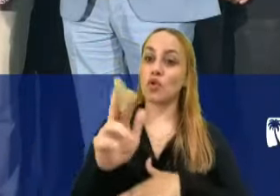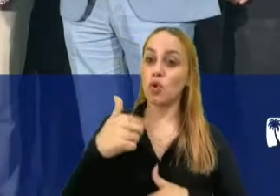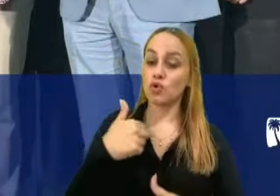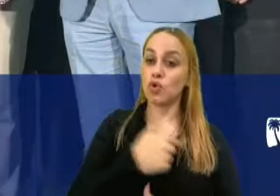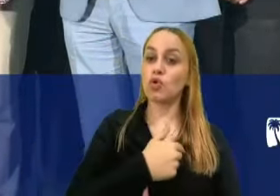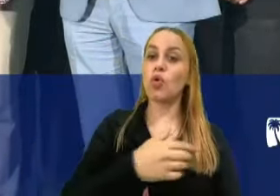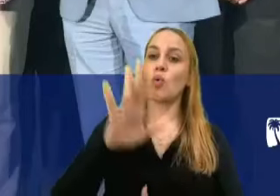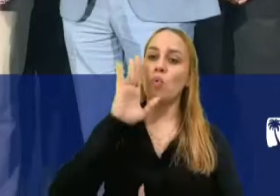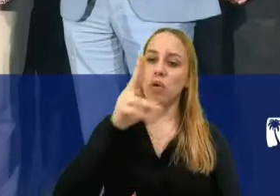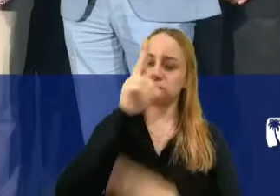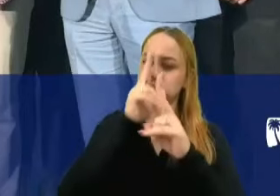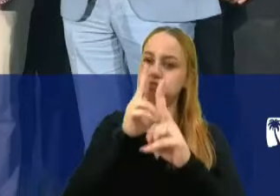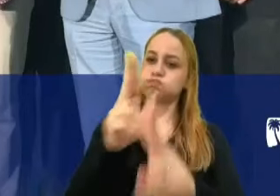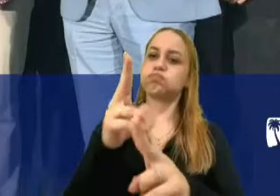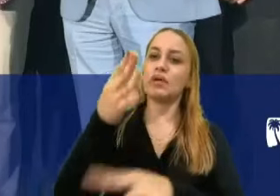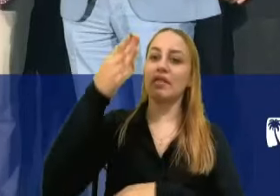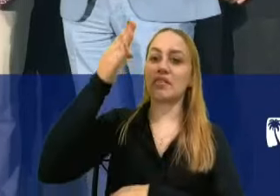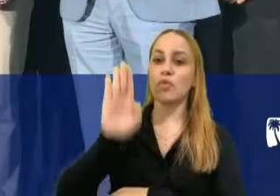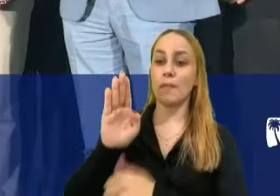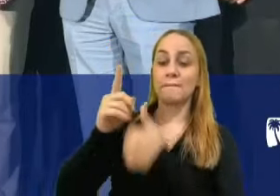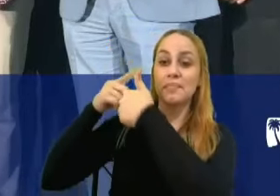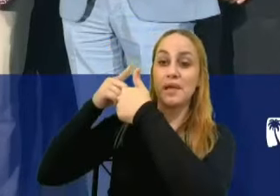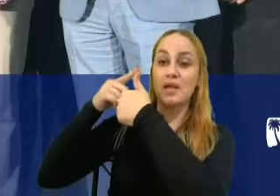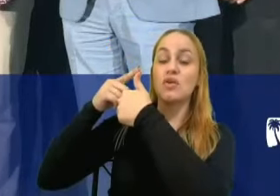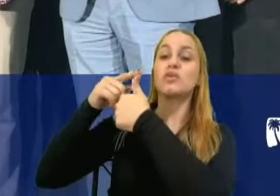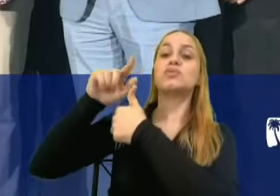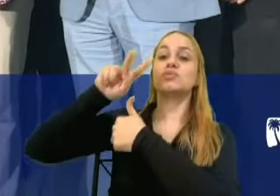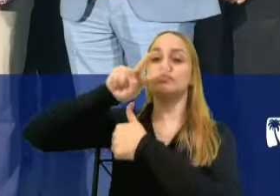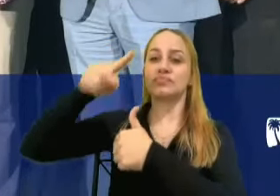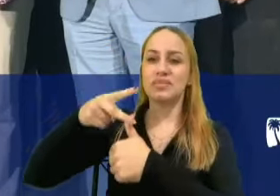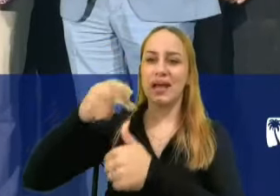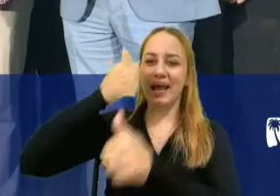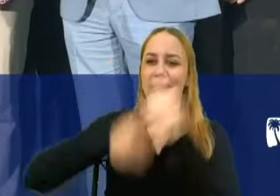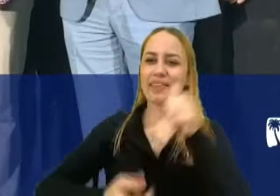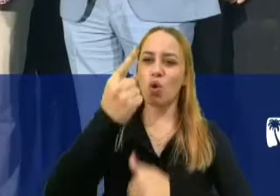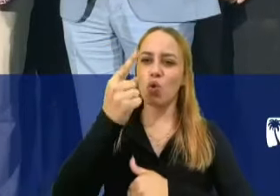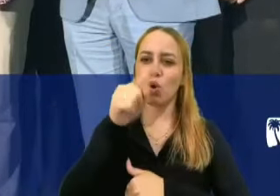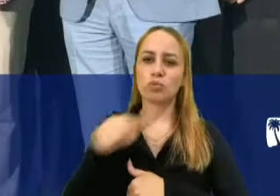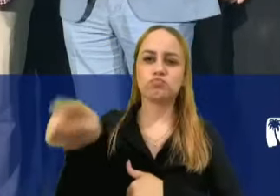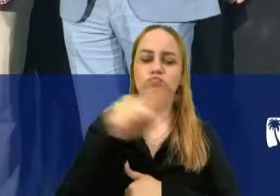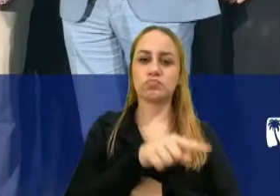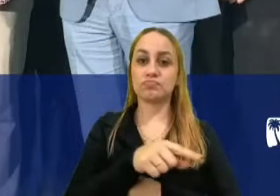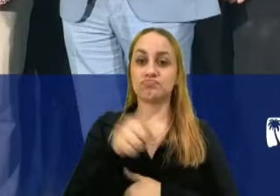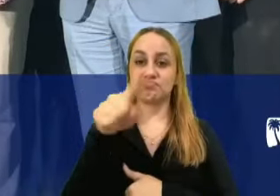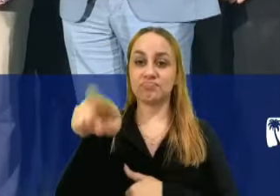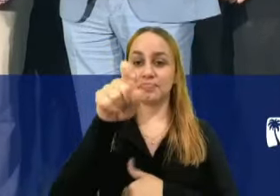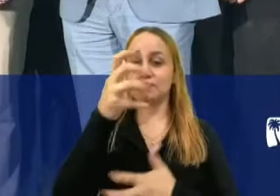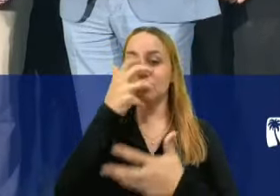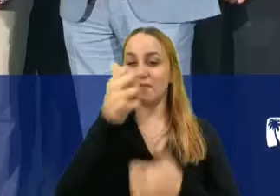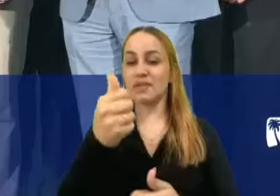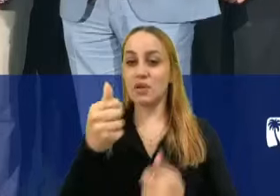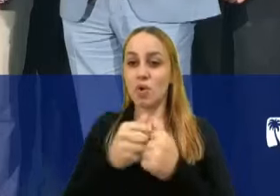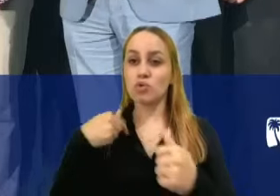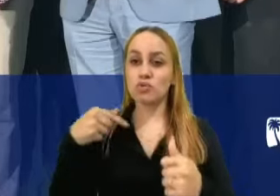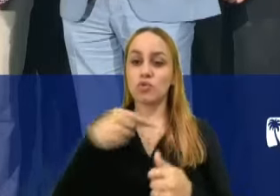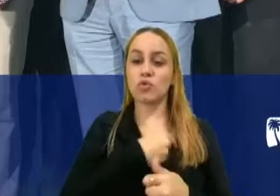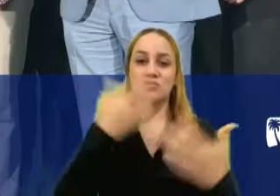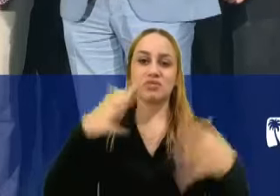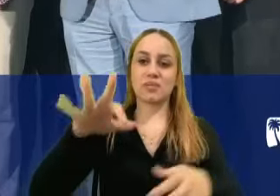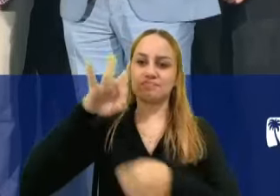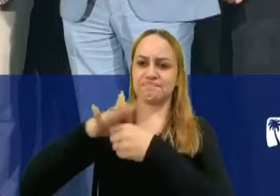por con la gente porque es bien importante que cada uno de los que está aquí parado sabe que esta oportunidad se la dio Dios y vienen a